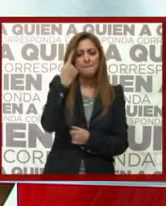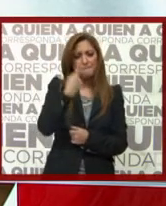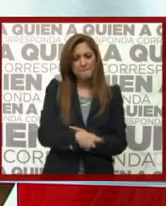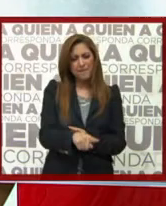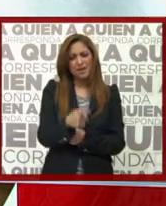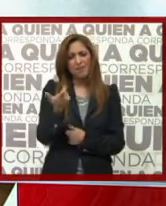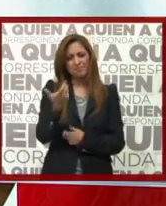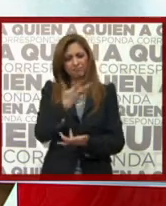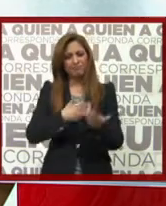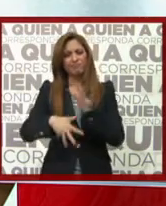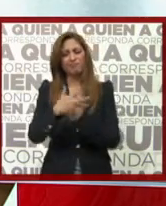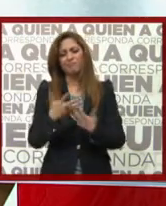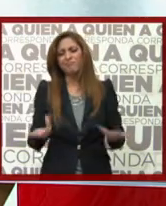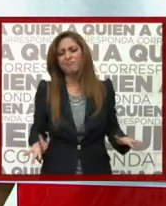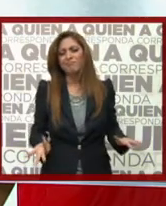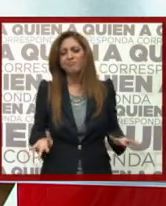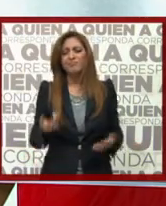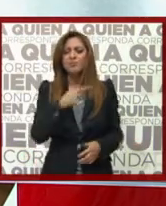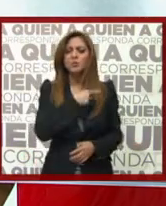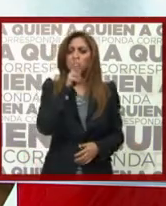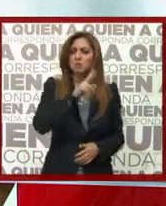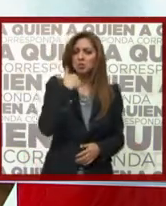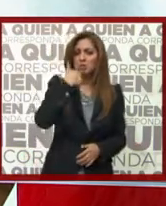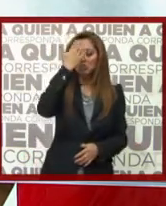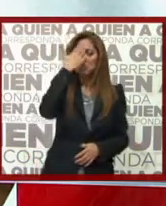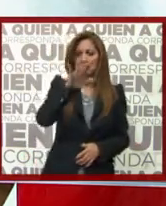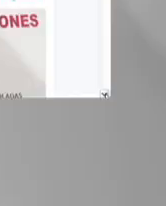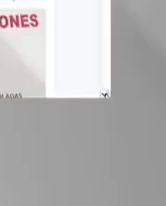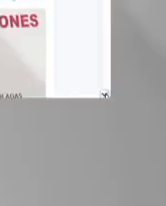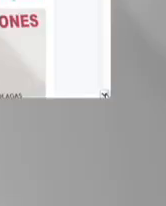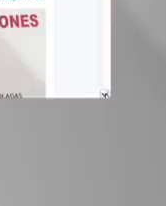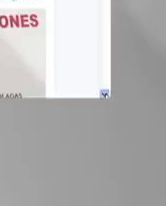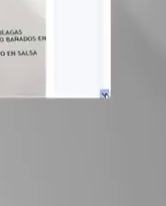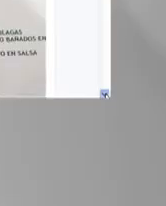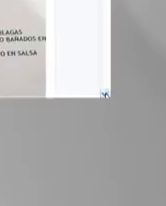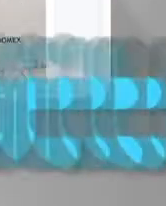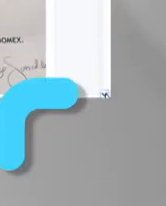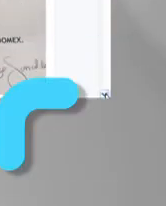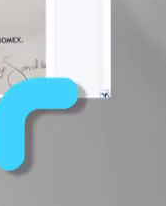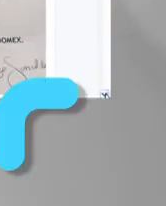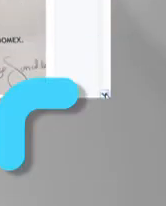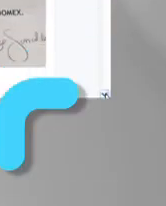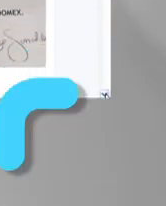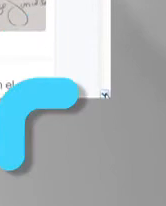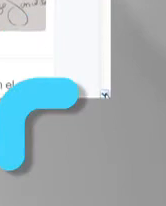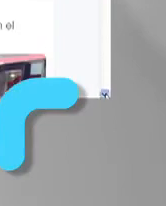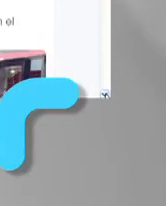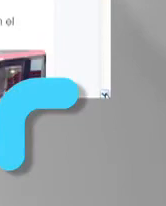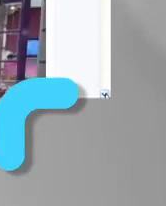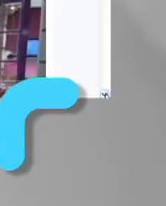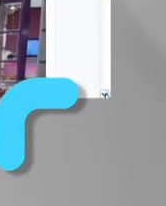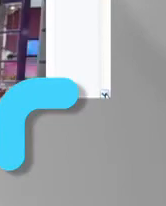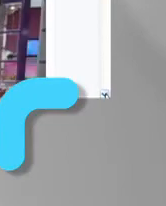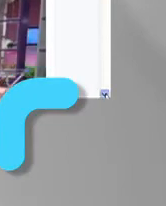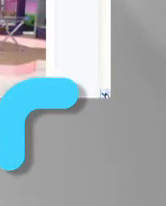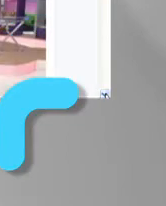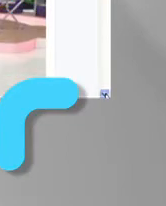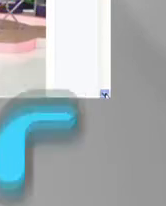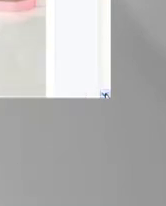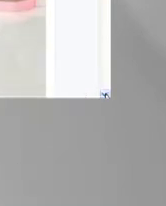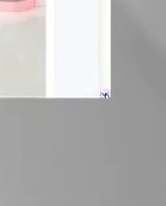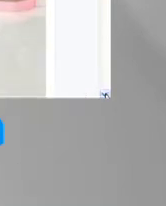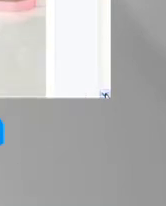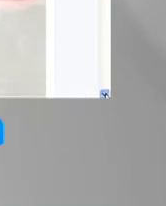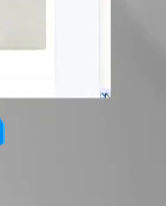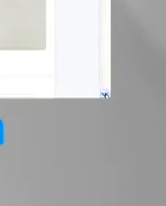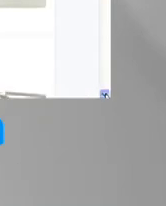A ver, Trabol. No conozco esta aseguradora, ¿usted la conoce? Ten línea directa con Jorge Garralda en arroba Jorge